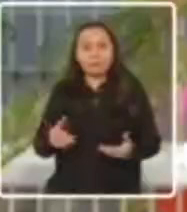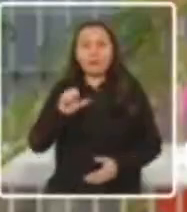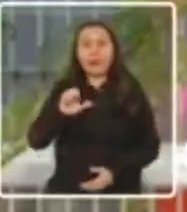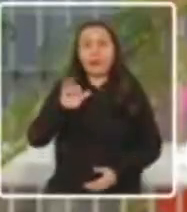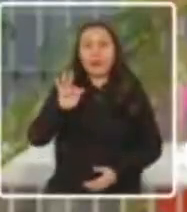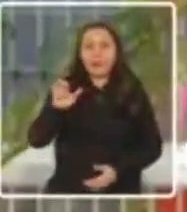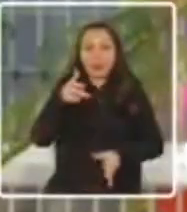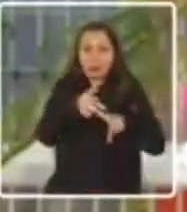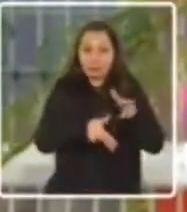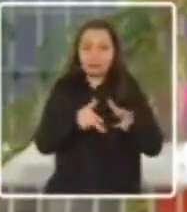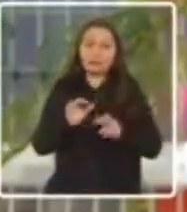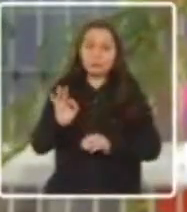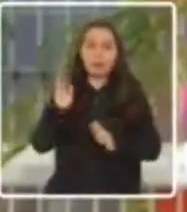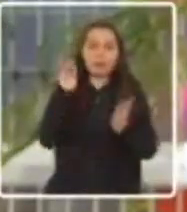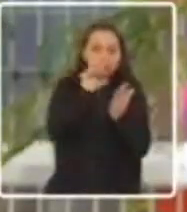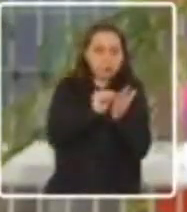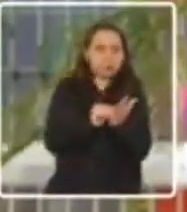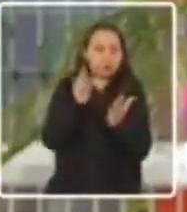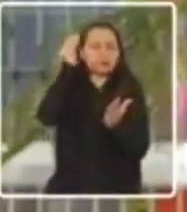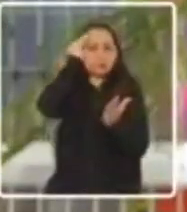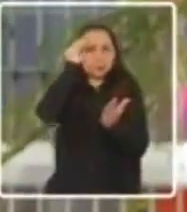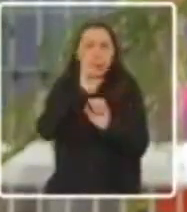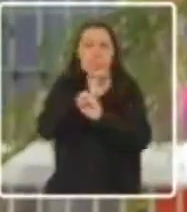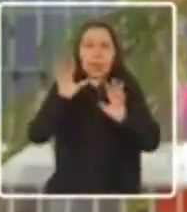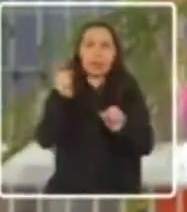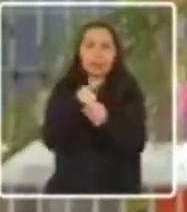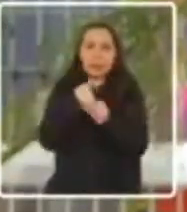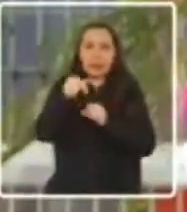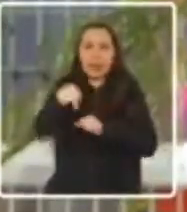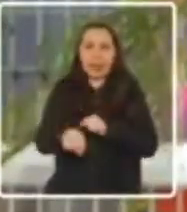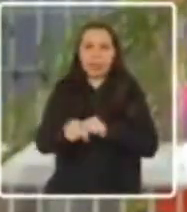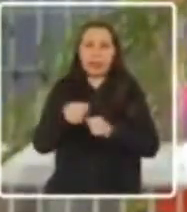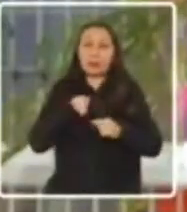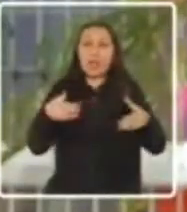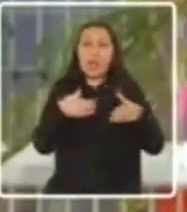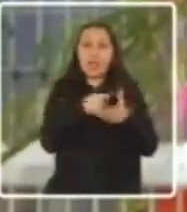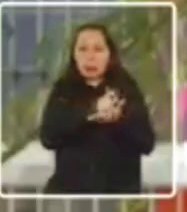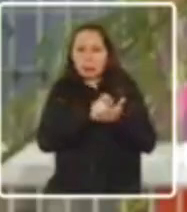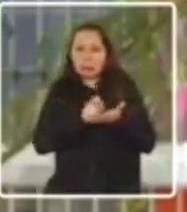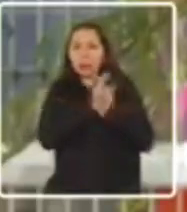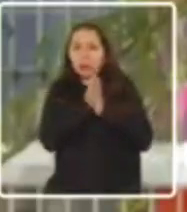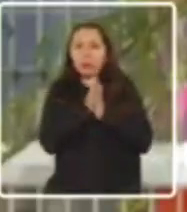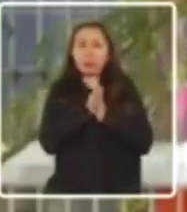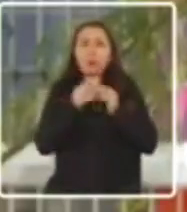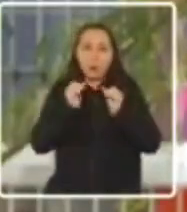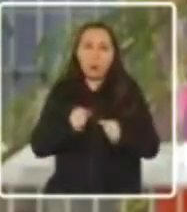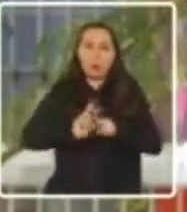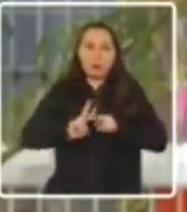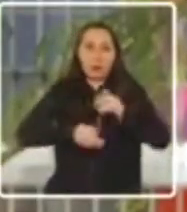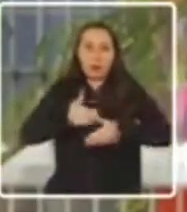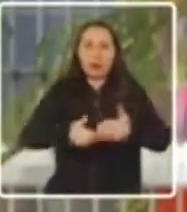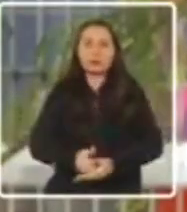EFE, así que anotamos y tengo bien claro las pegas que acá mi equipo está anotando todo esto para poder